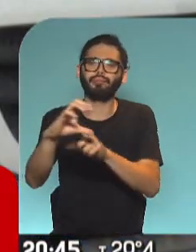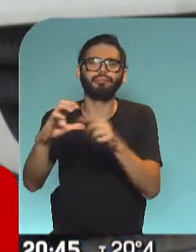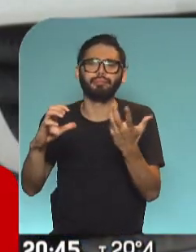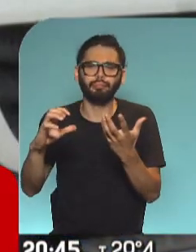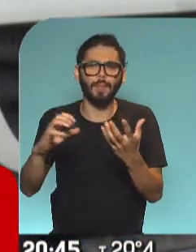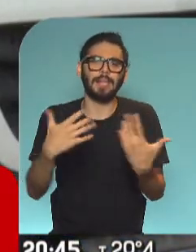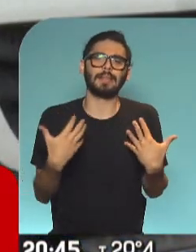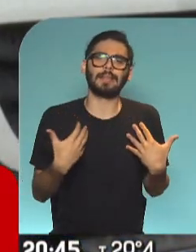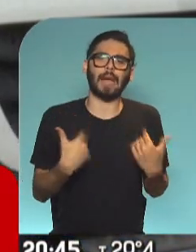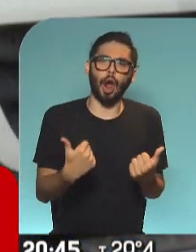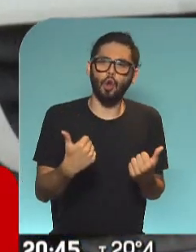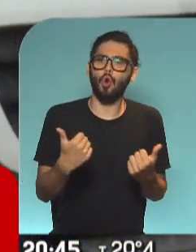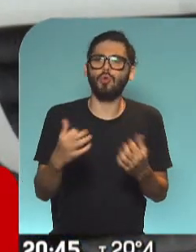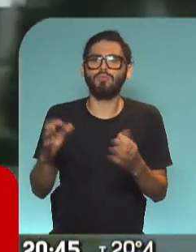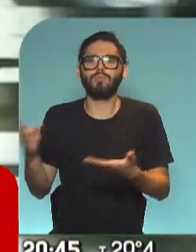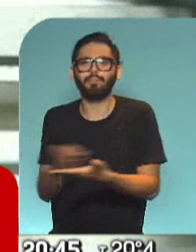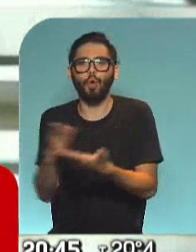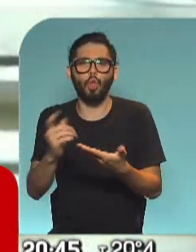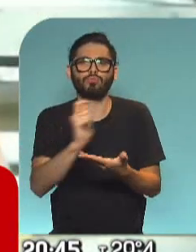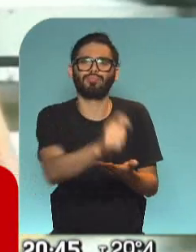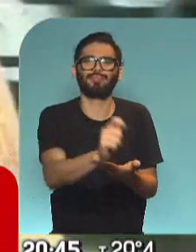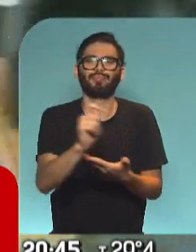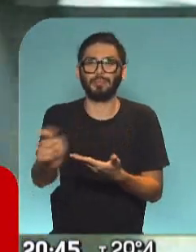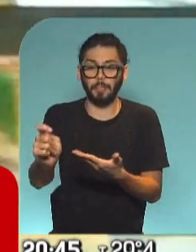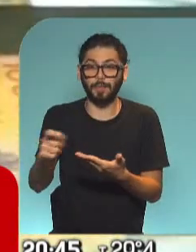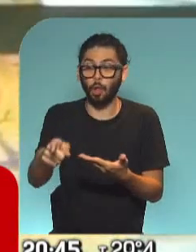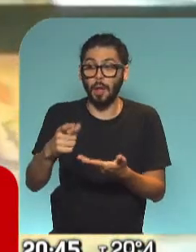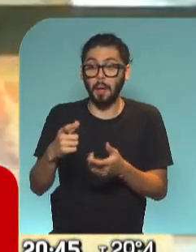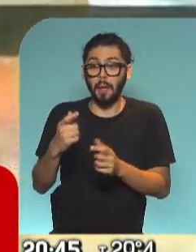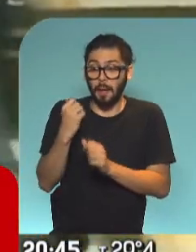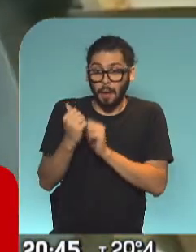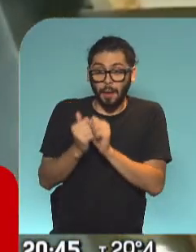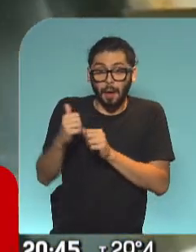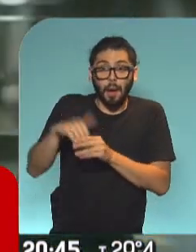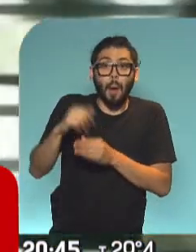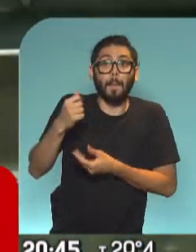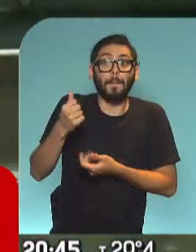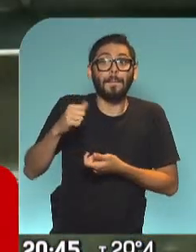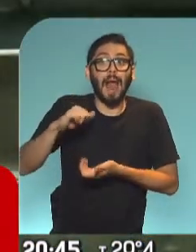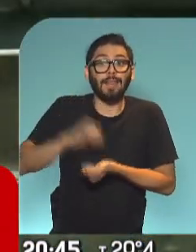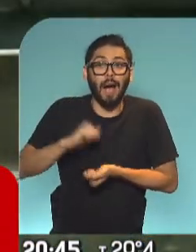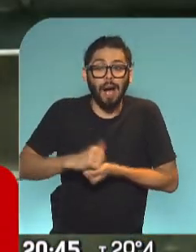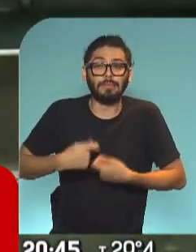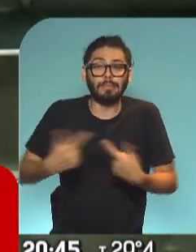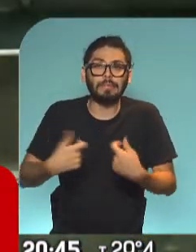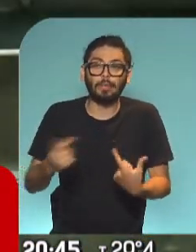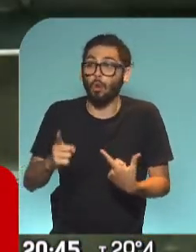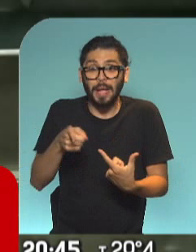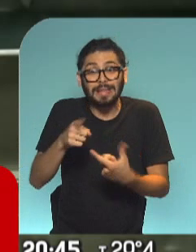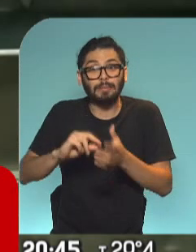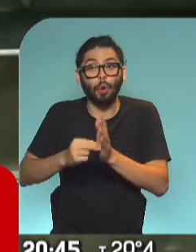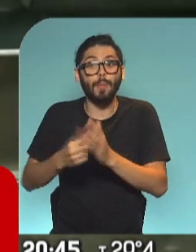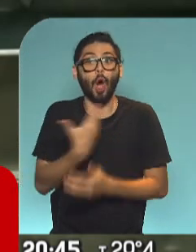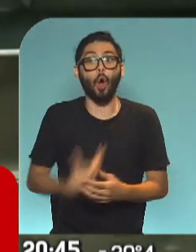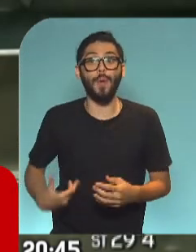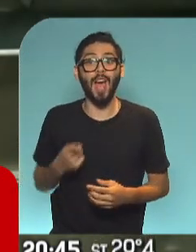productivos y sanitarios, una inyección de aportes que aliviará la emisión monetaria para financiar otro escollo que tiene el gobierno: